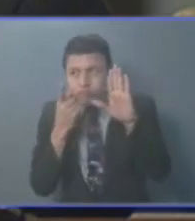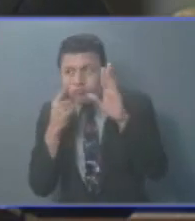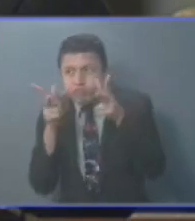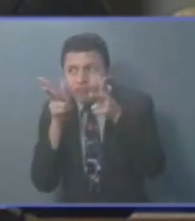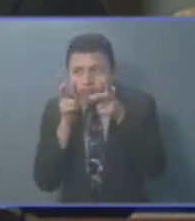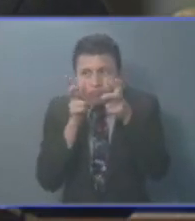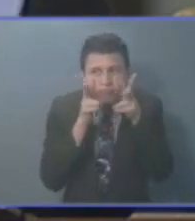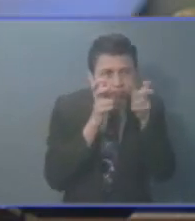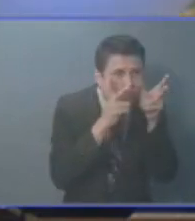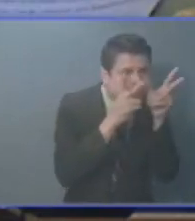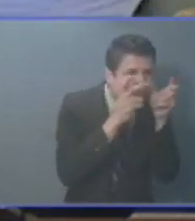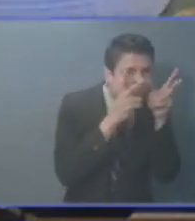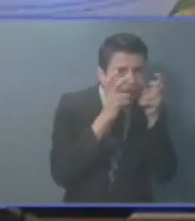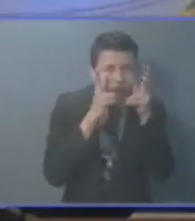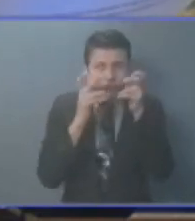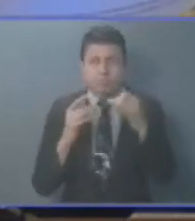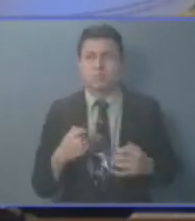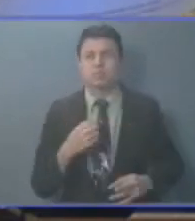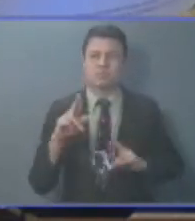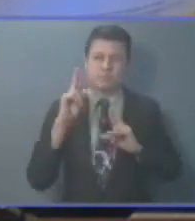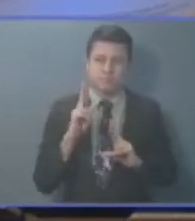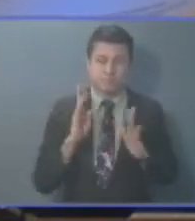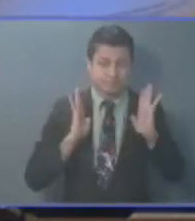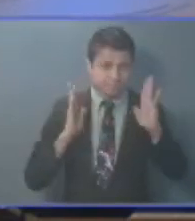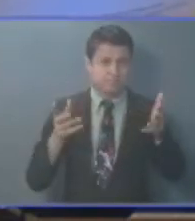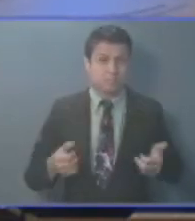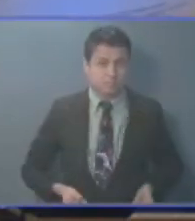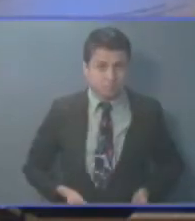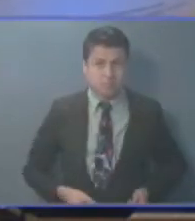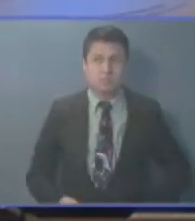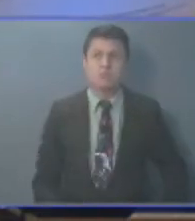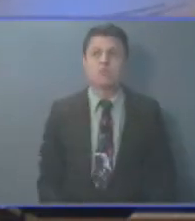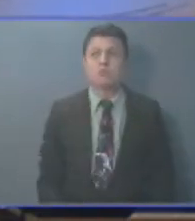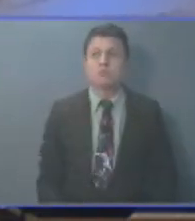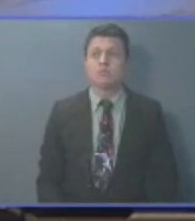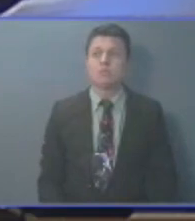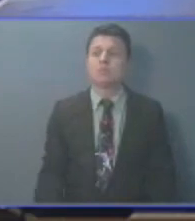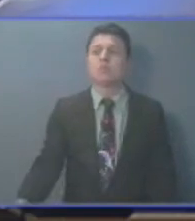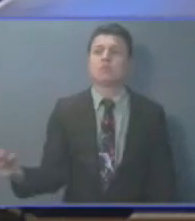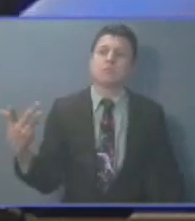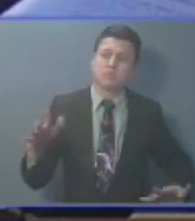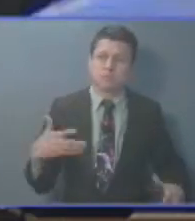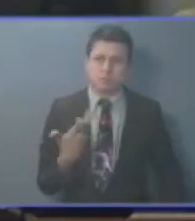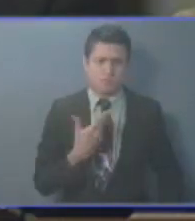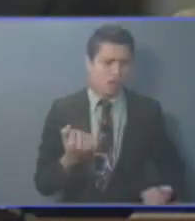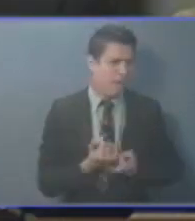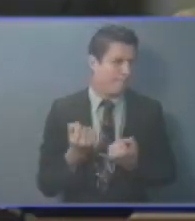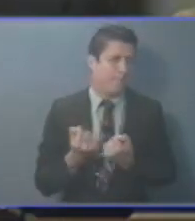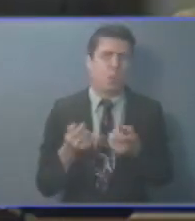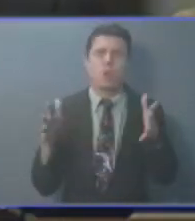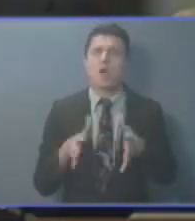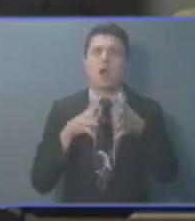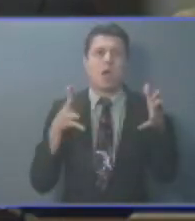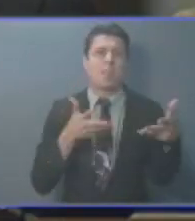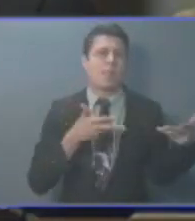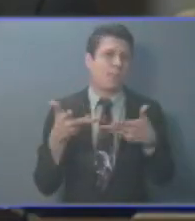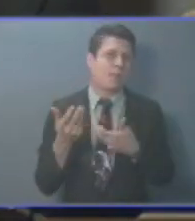observando, y esperaríamos que el gobierno, le estamos haciendo un gran favor,